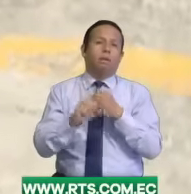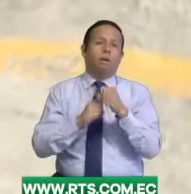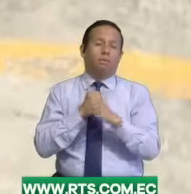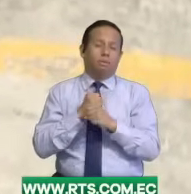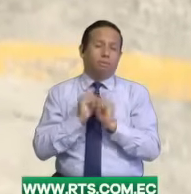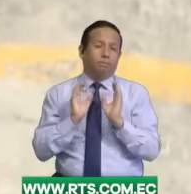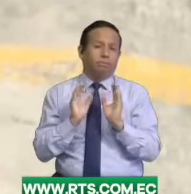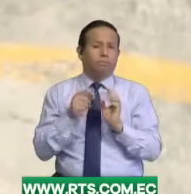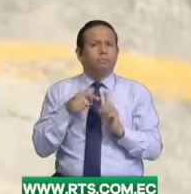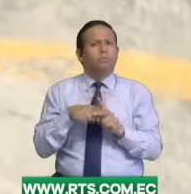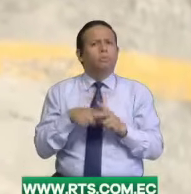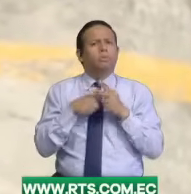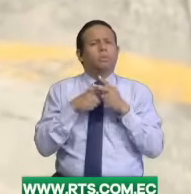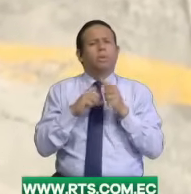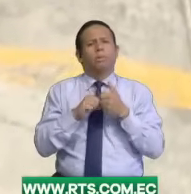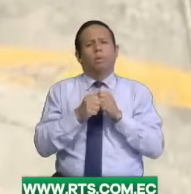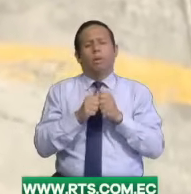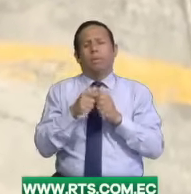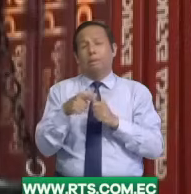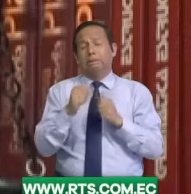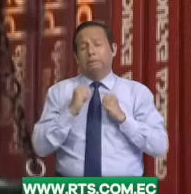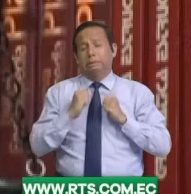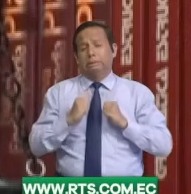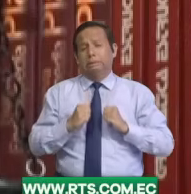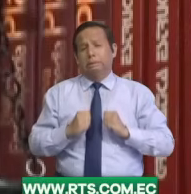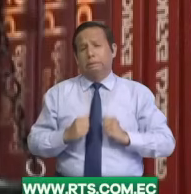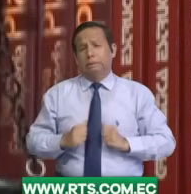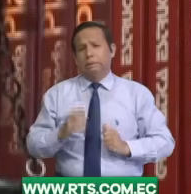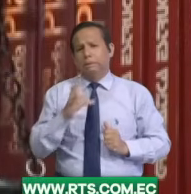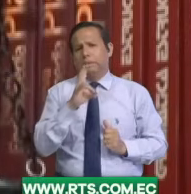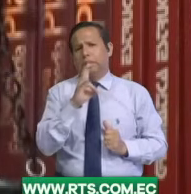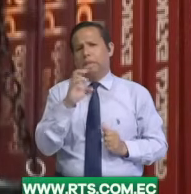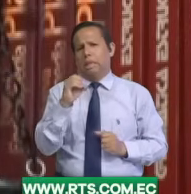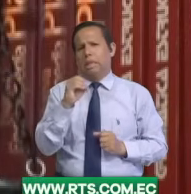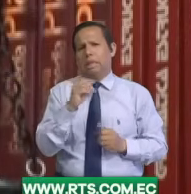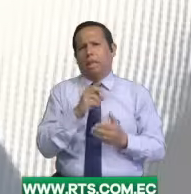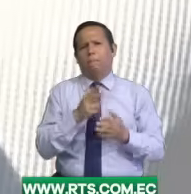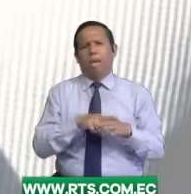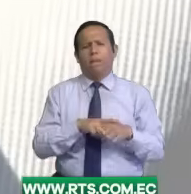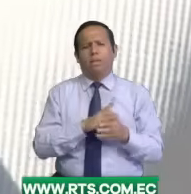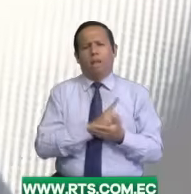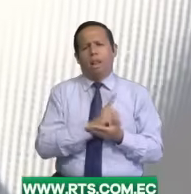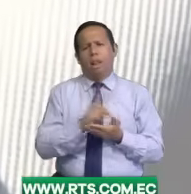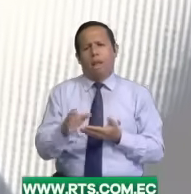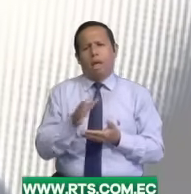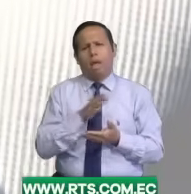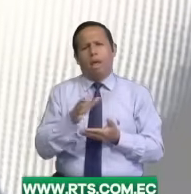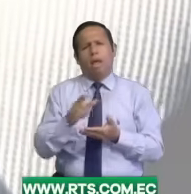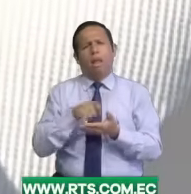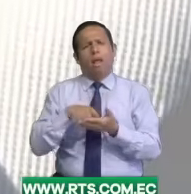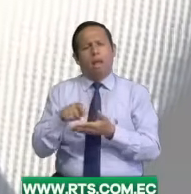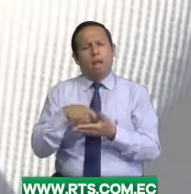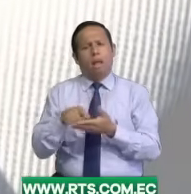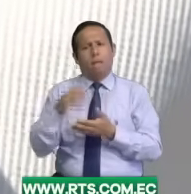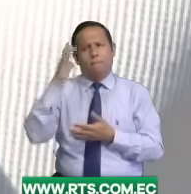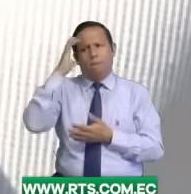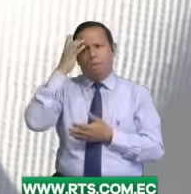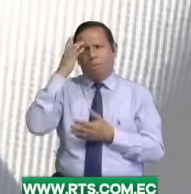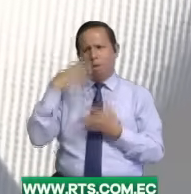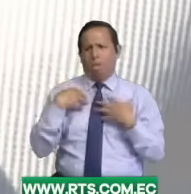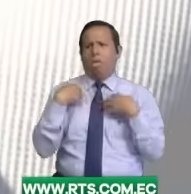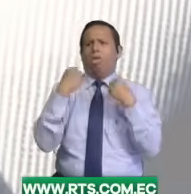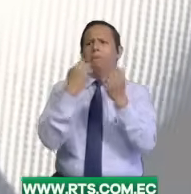crucis, profundos cuadros depresivos, 70 presentaciones ante la justicia y el temor de ir a parar por años en una